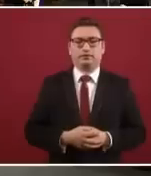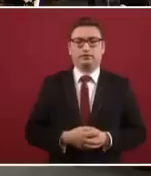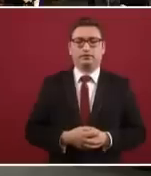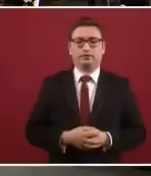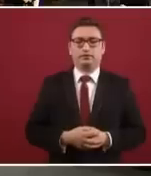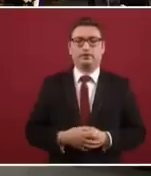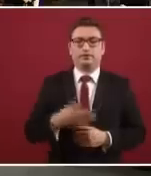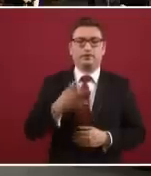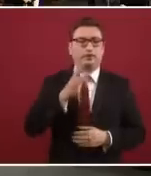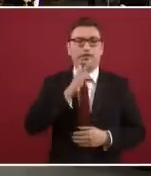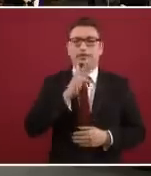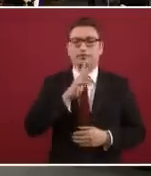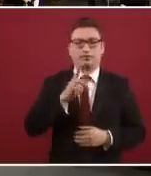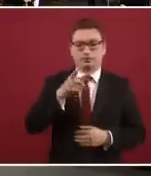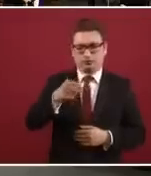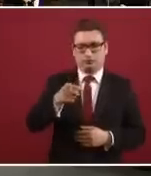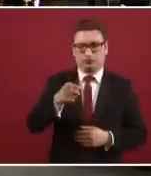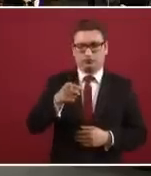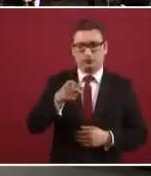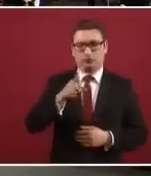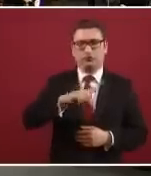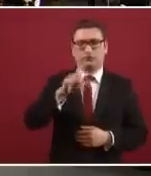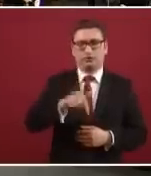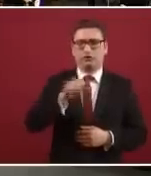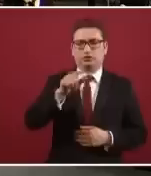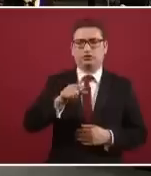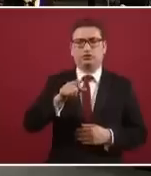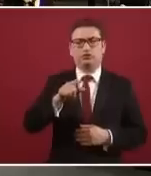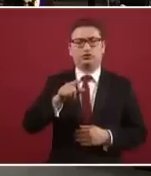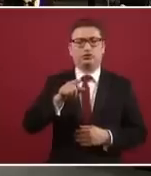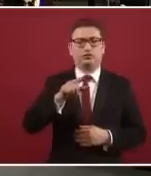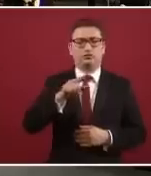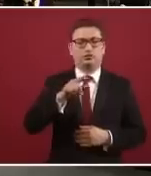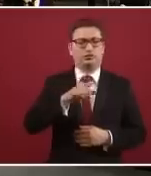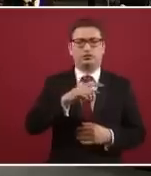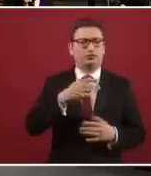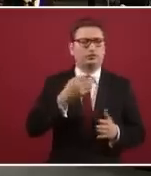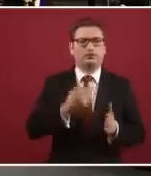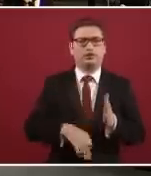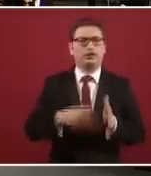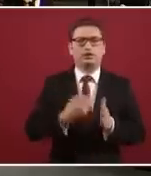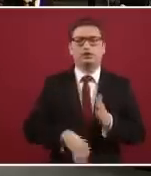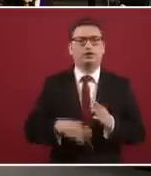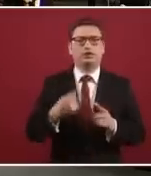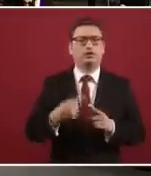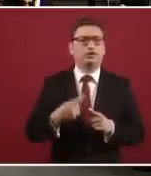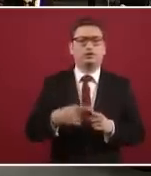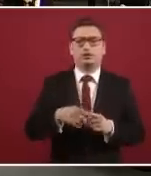A ver, pero tú, y después para que quedó pendiente,